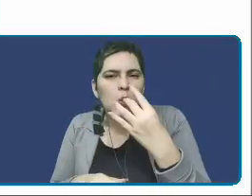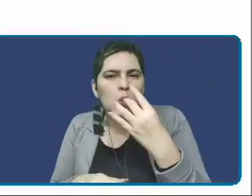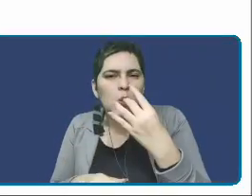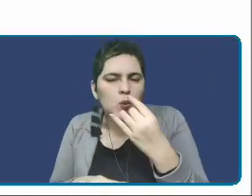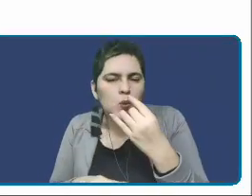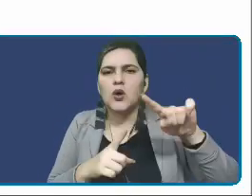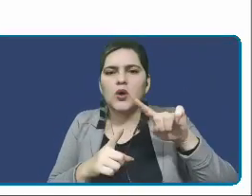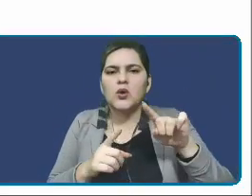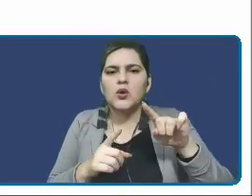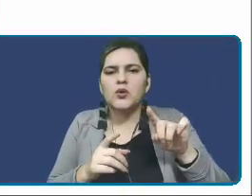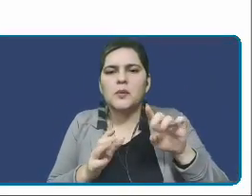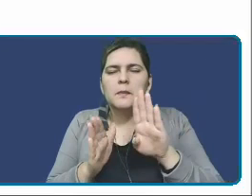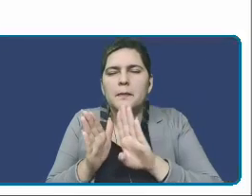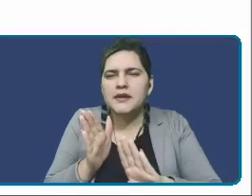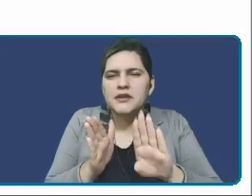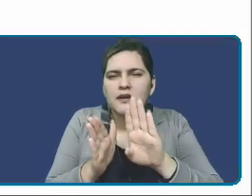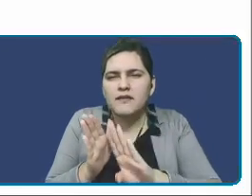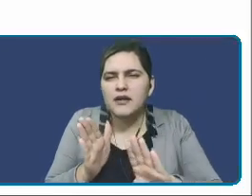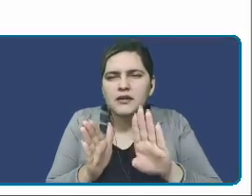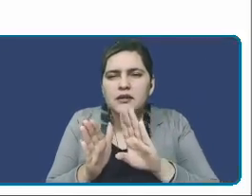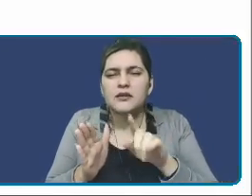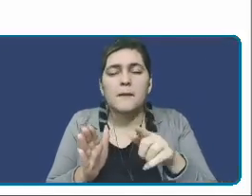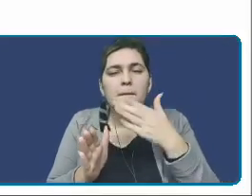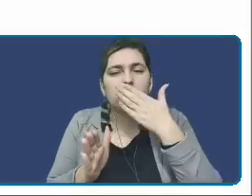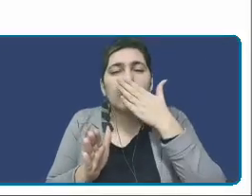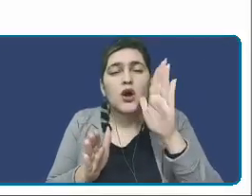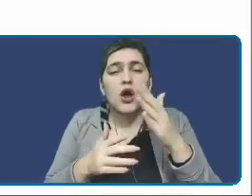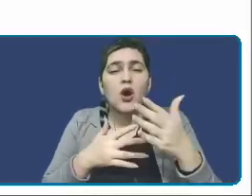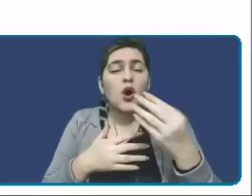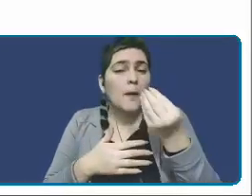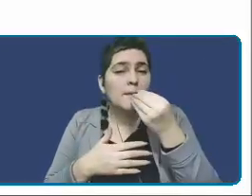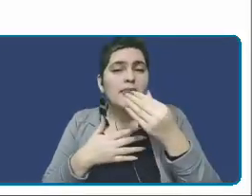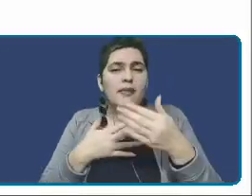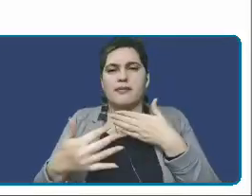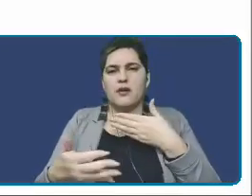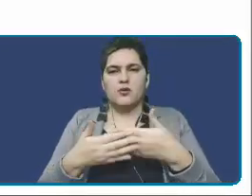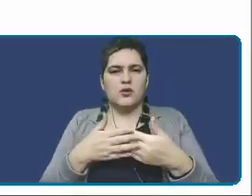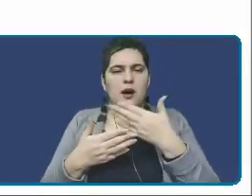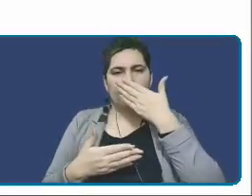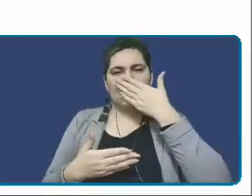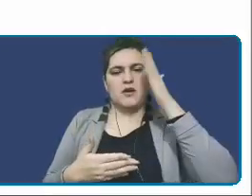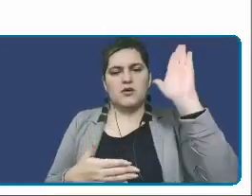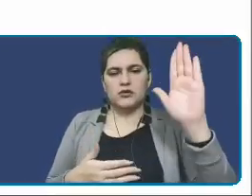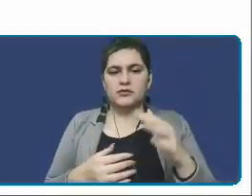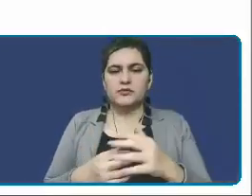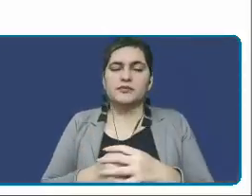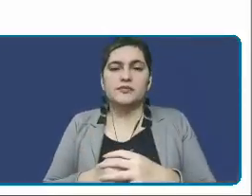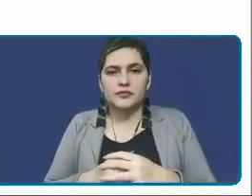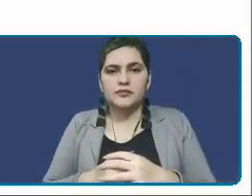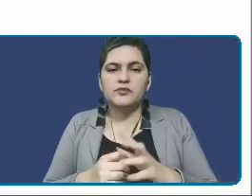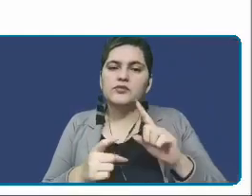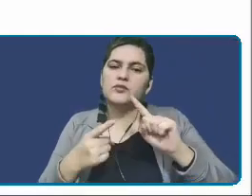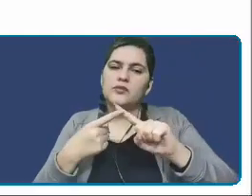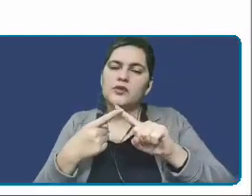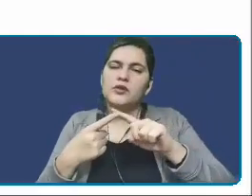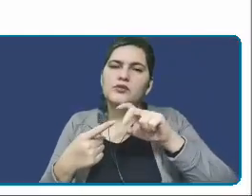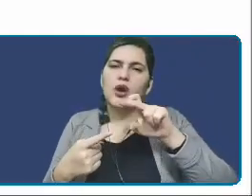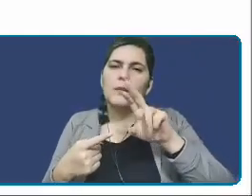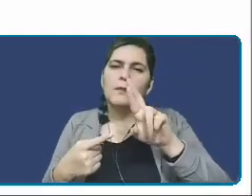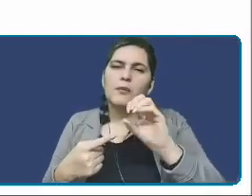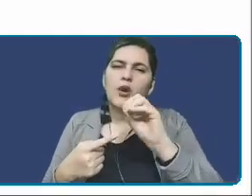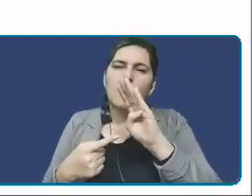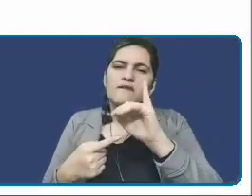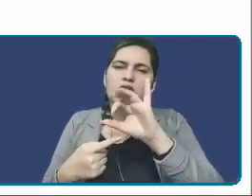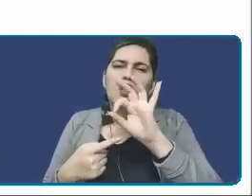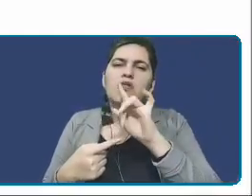Que mientras más natural la comida, siempre es mejor, ¿ya? Y respecto a los probióticos y las enzimas digestivas también,